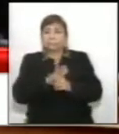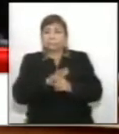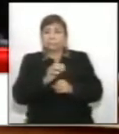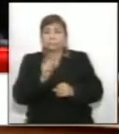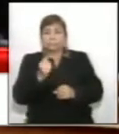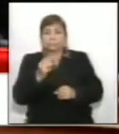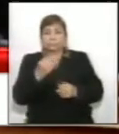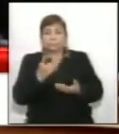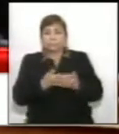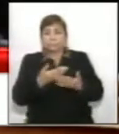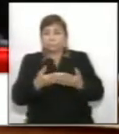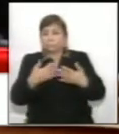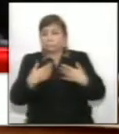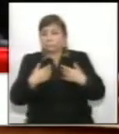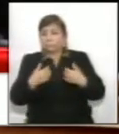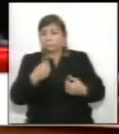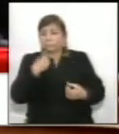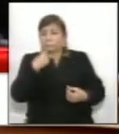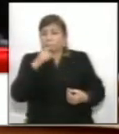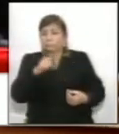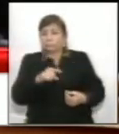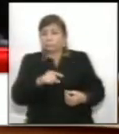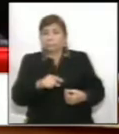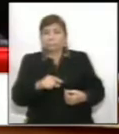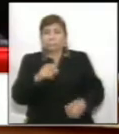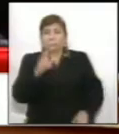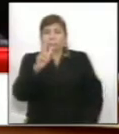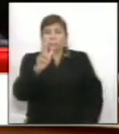según Función Salud, está en el